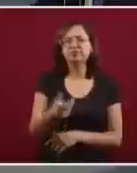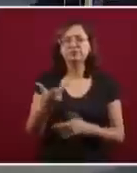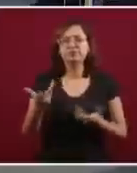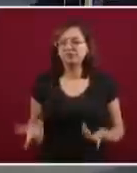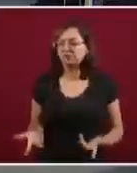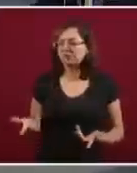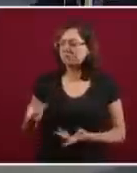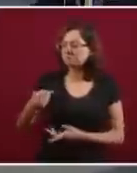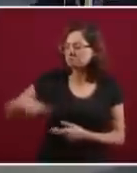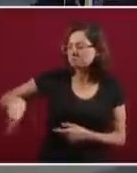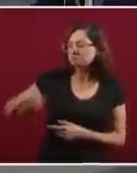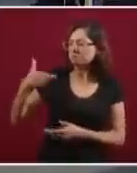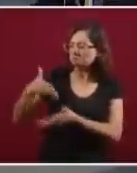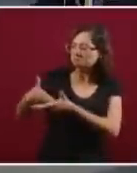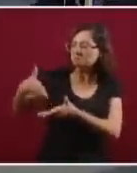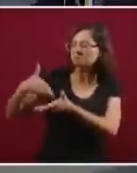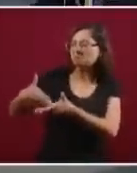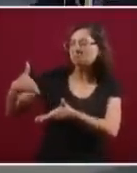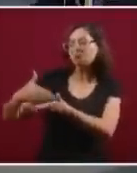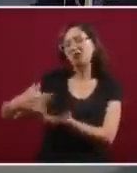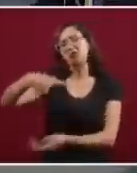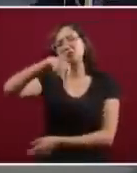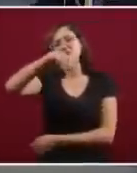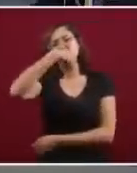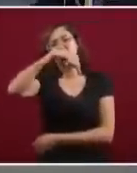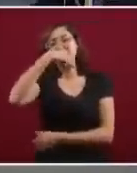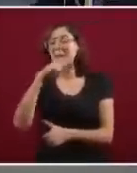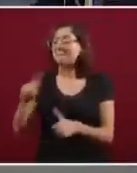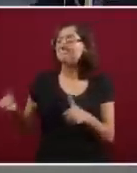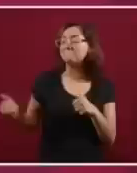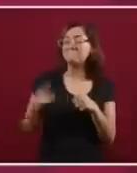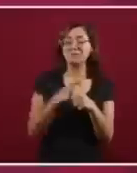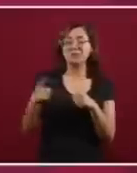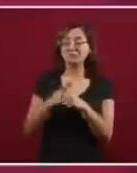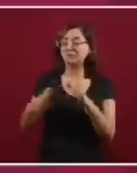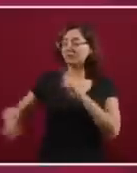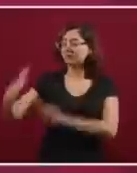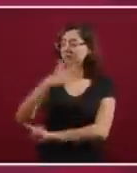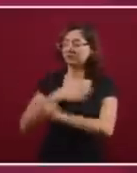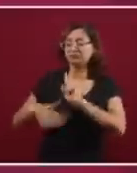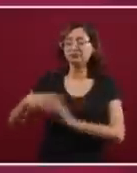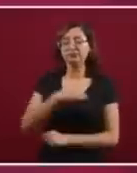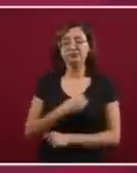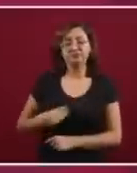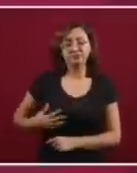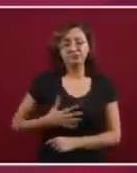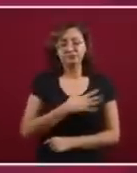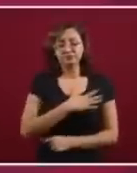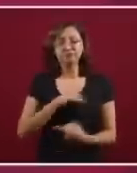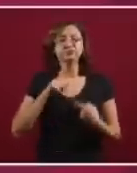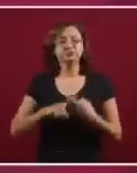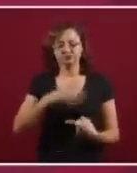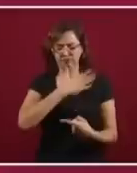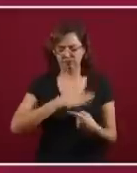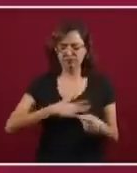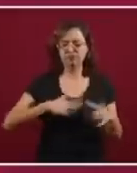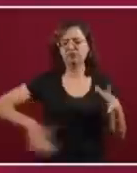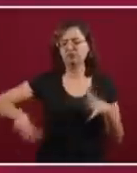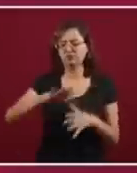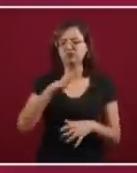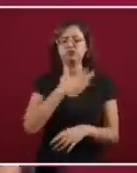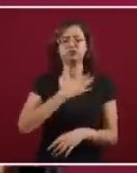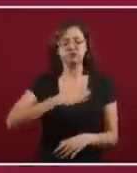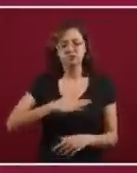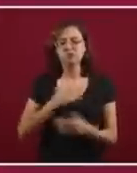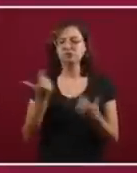no fértil los necesitamos asegurar el bienestar y el bienestar es justicia social es justicia económica es justicia distributiva